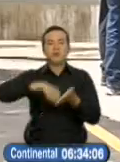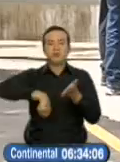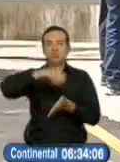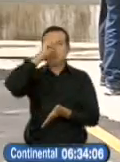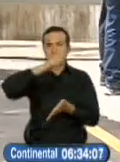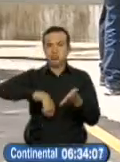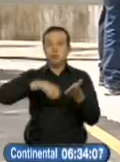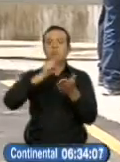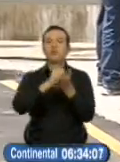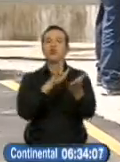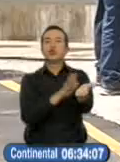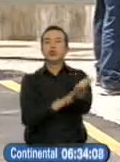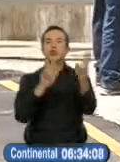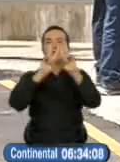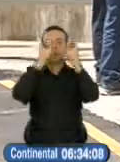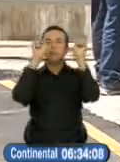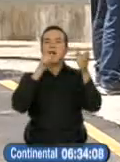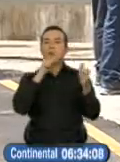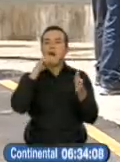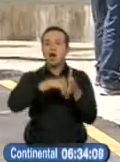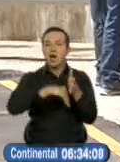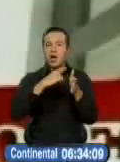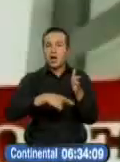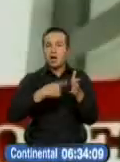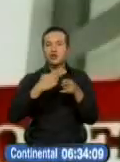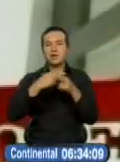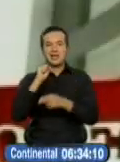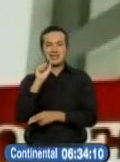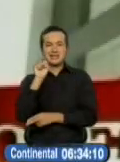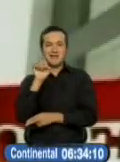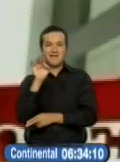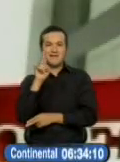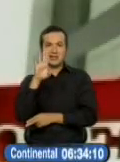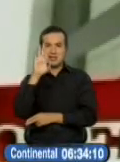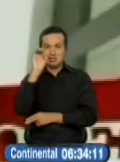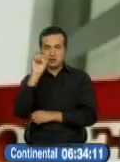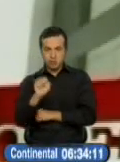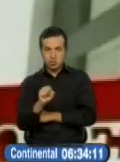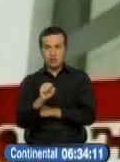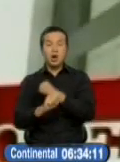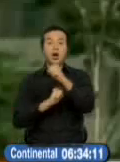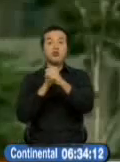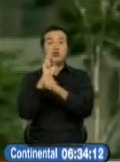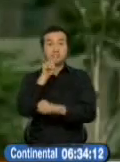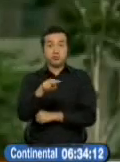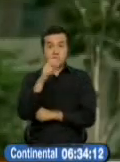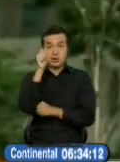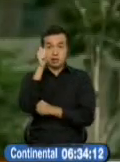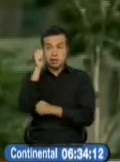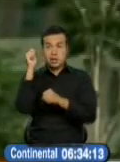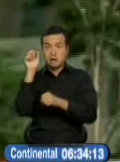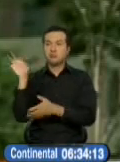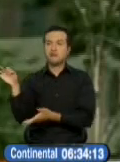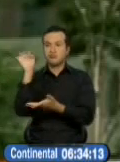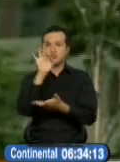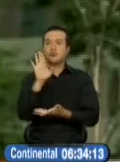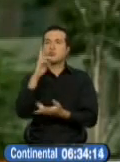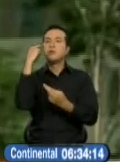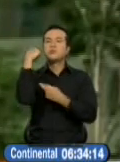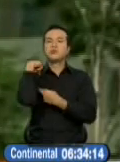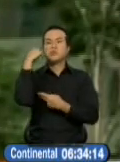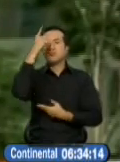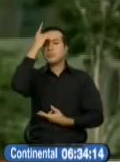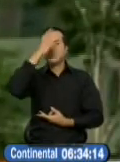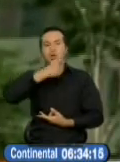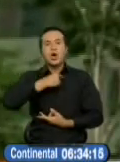ejecución del proyecto de la Central Hidroeléctrica San Francisco. En 2010, Conceição fue nombrado por la compañía para hacerse cargo de la resolución de